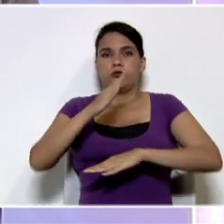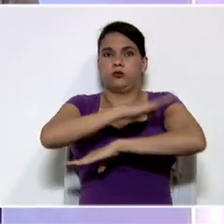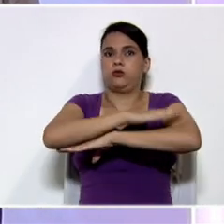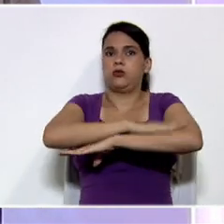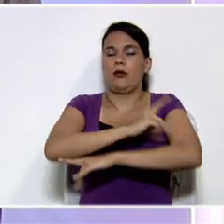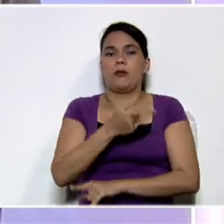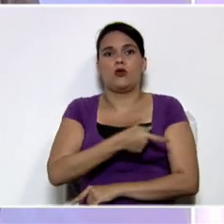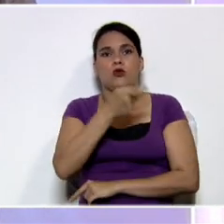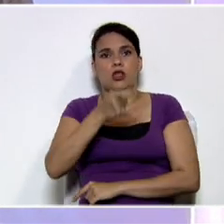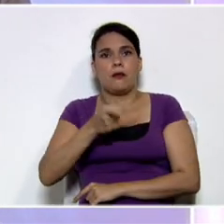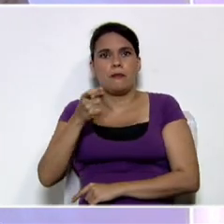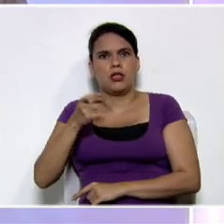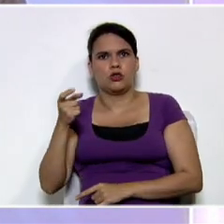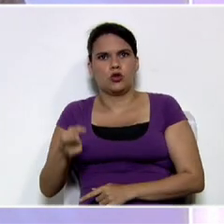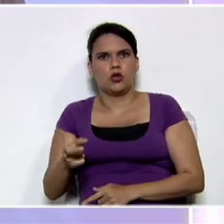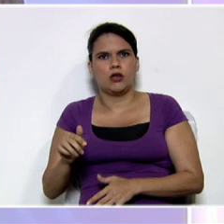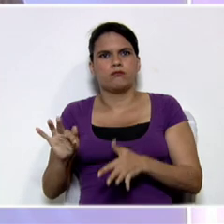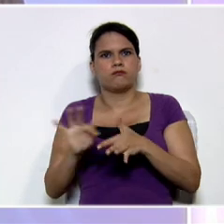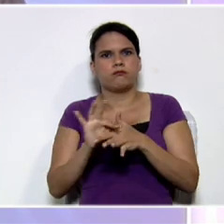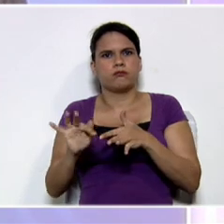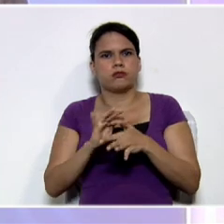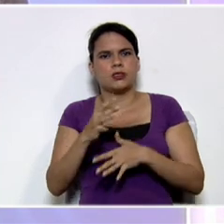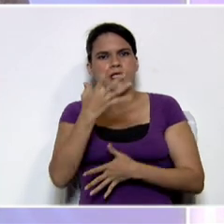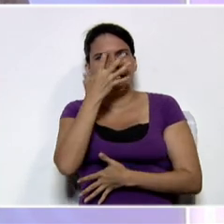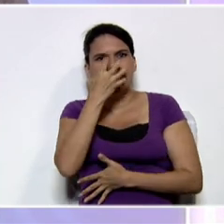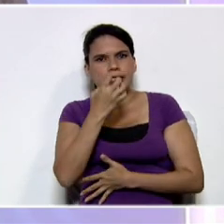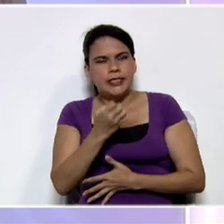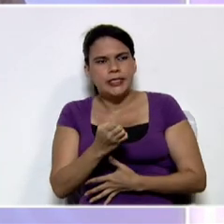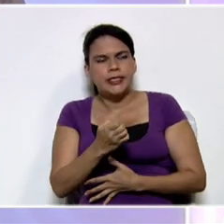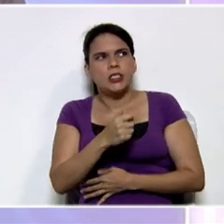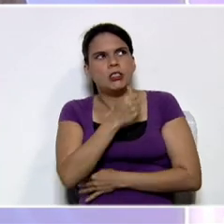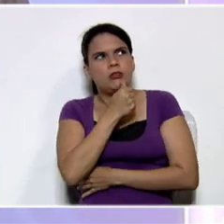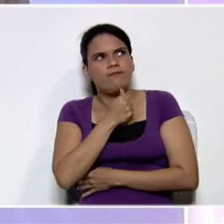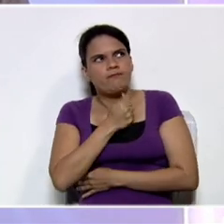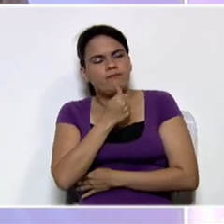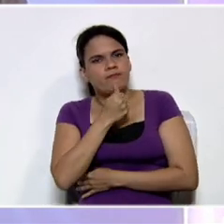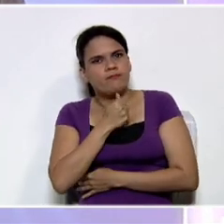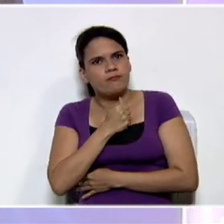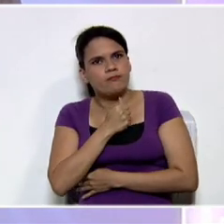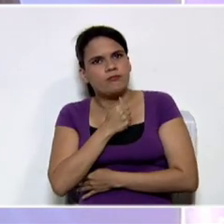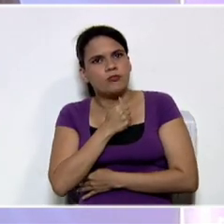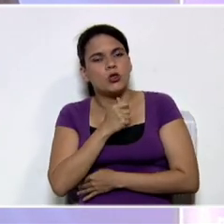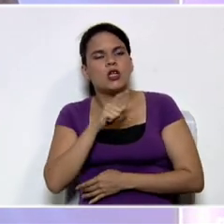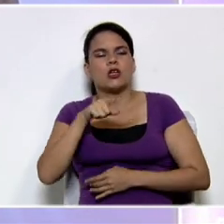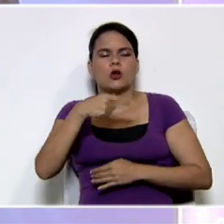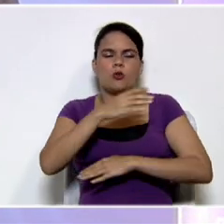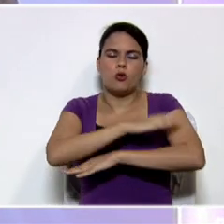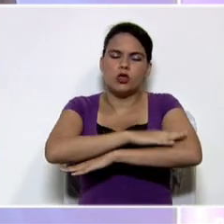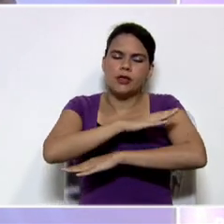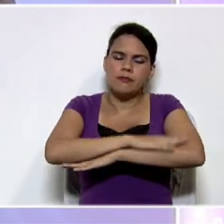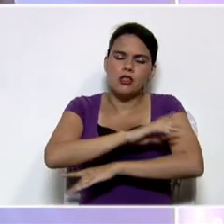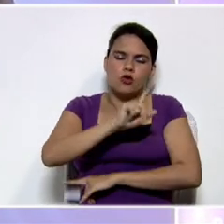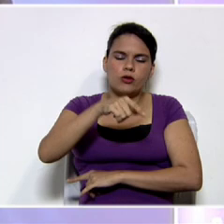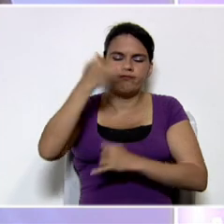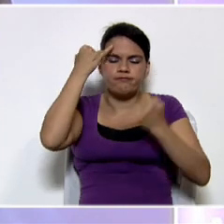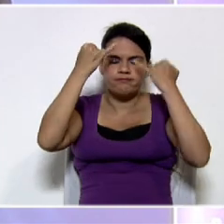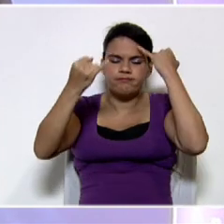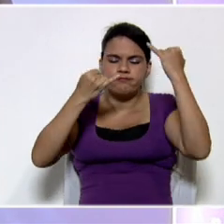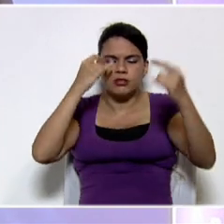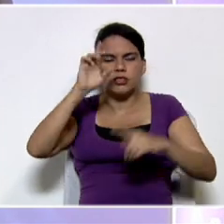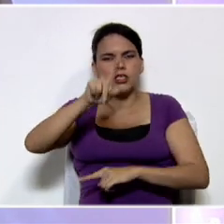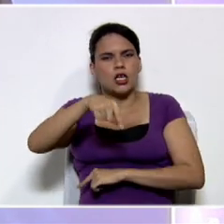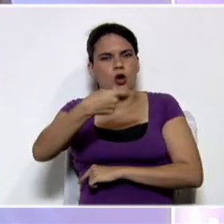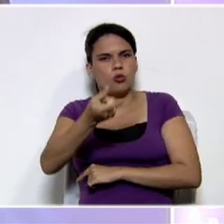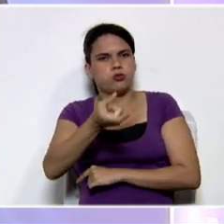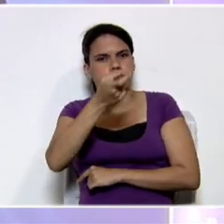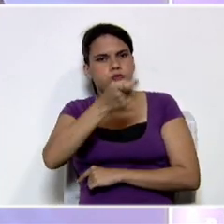en función de comprender, de entender o tolerar, evidentemente, las actitudes, las ideas y las visiones de